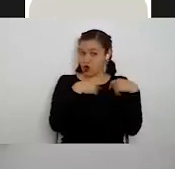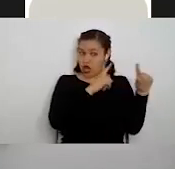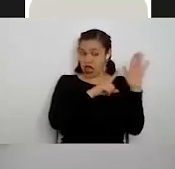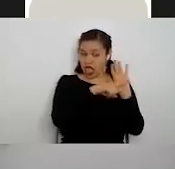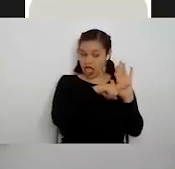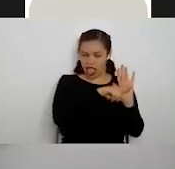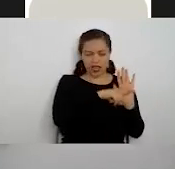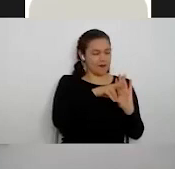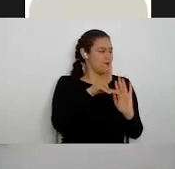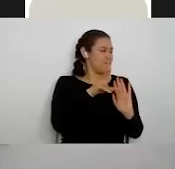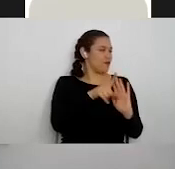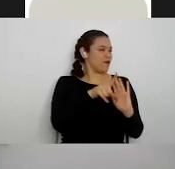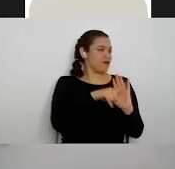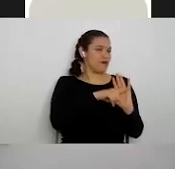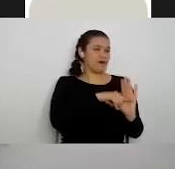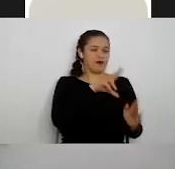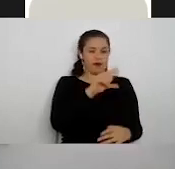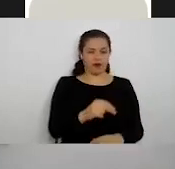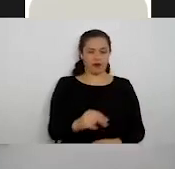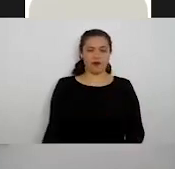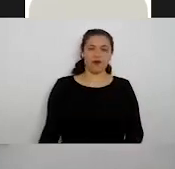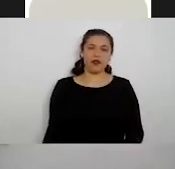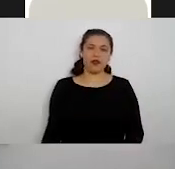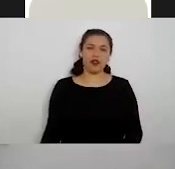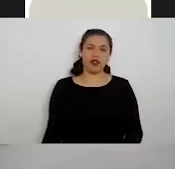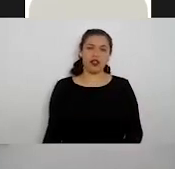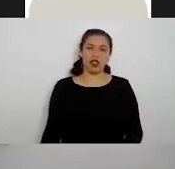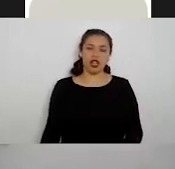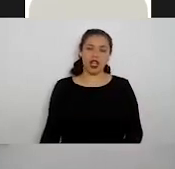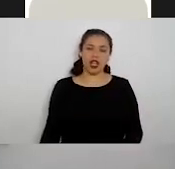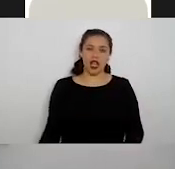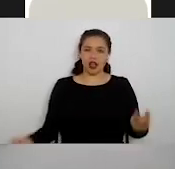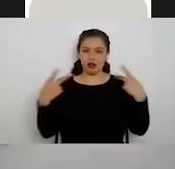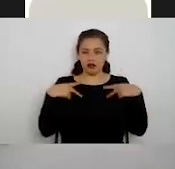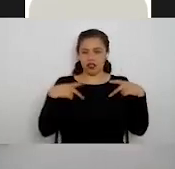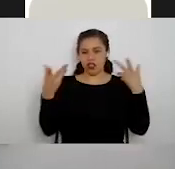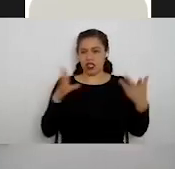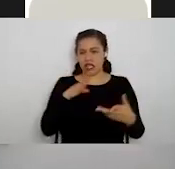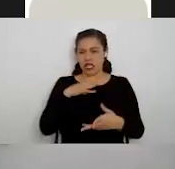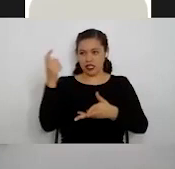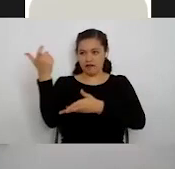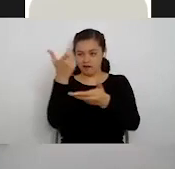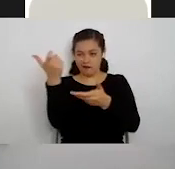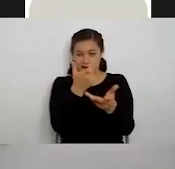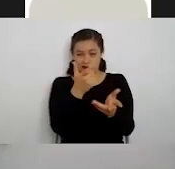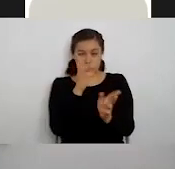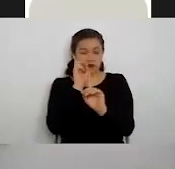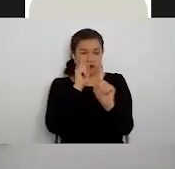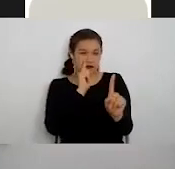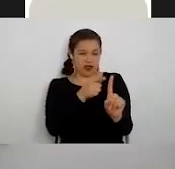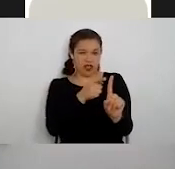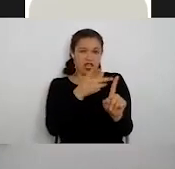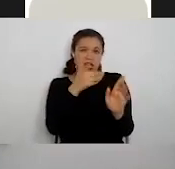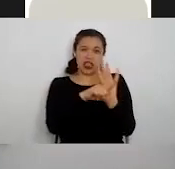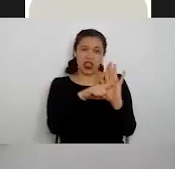con los Estados Unidos. Ahora, los clientes que tengo se dedican a cosas financieras, entonces casi siempre les digo, bueno, no hay que ser tan negativos